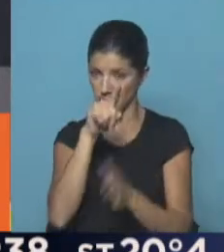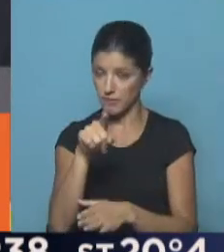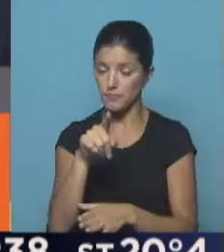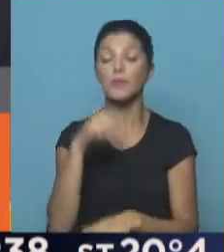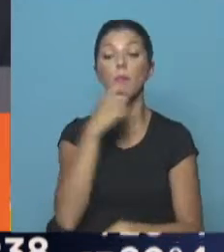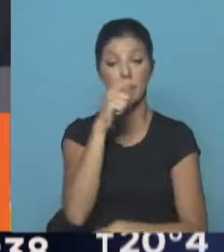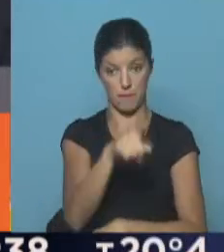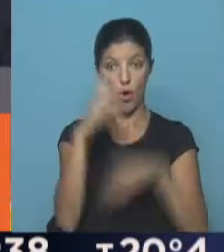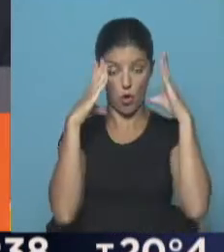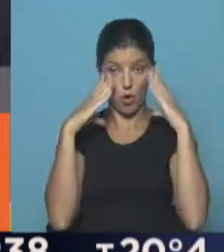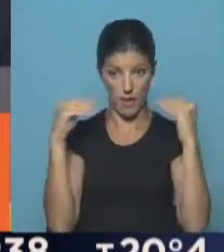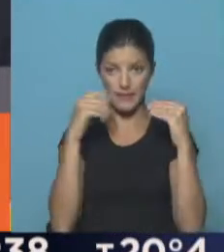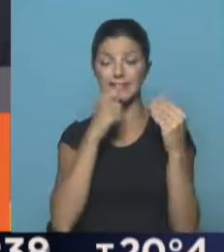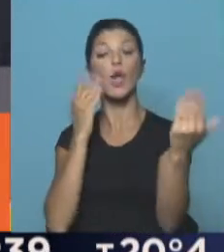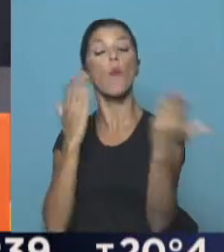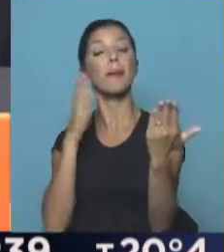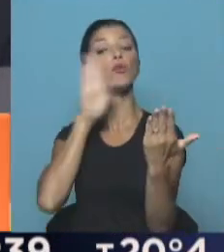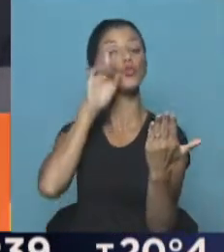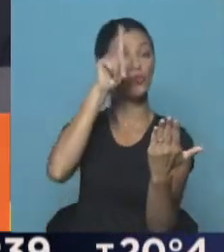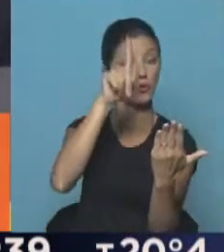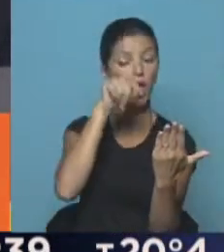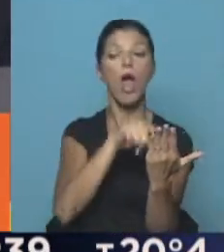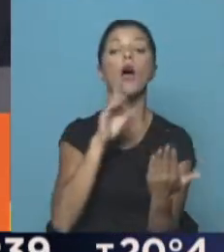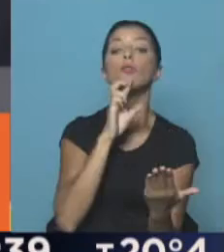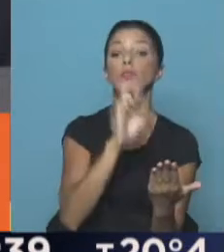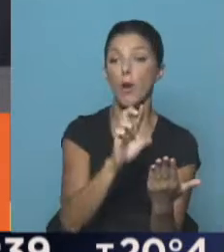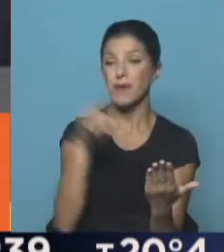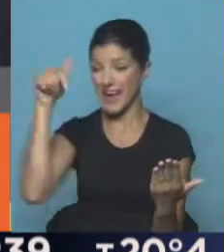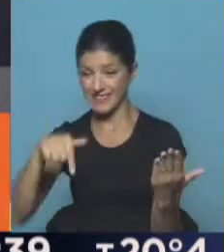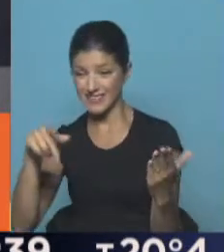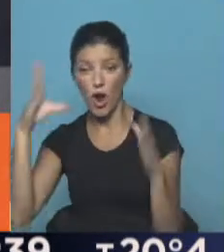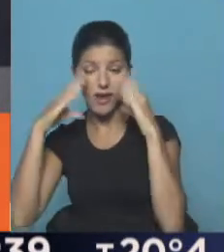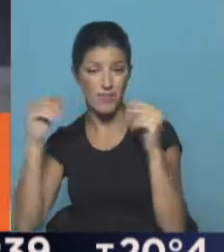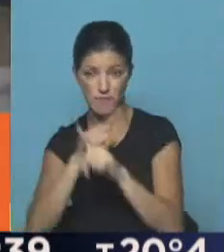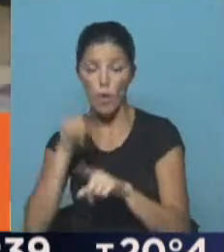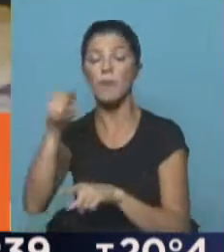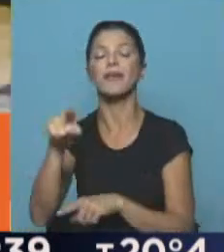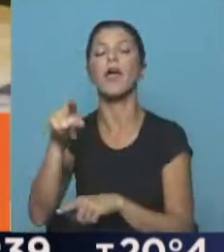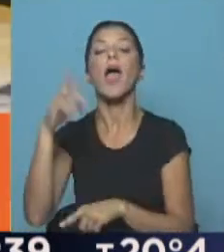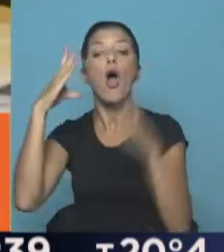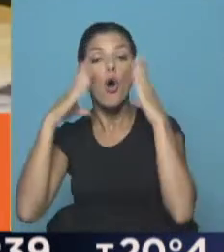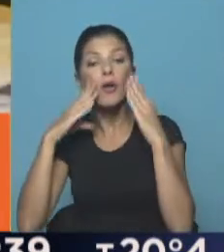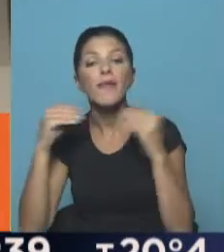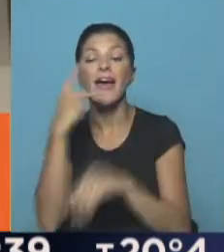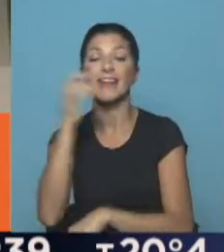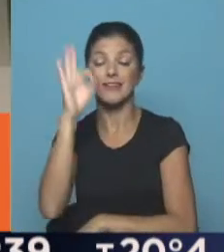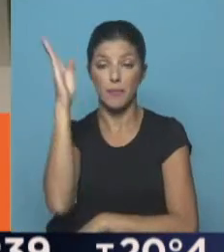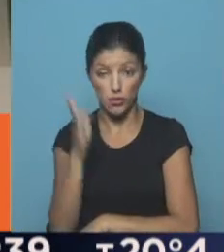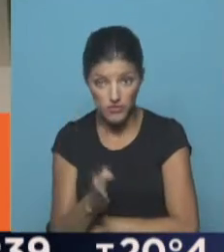comparación, por ejemplo, con Estados Unidos. El manual Trump no funcionó porque los Países Bajos dependen en un 30% de su ingreso